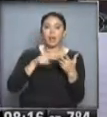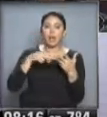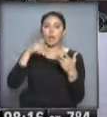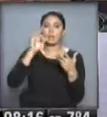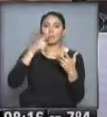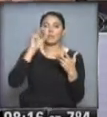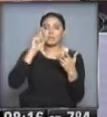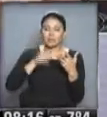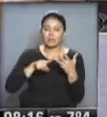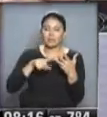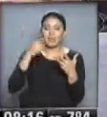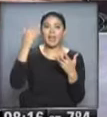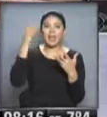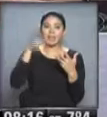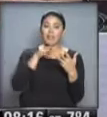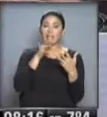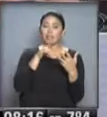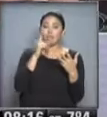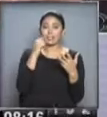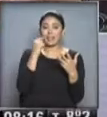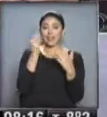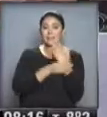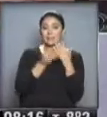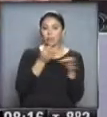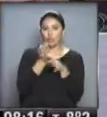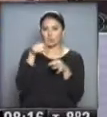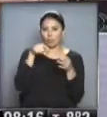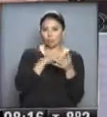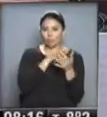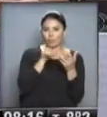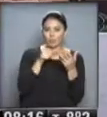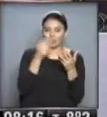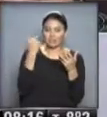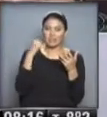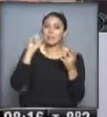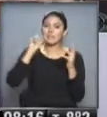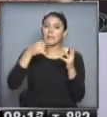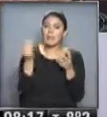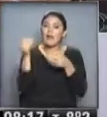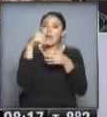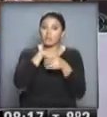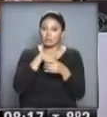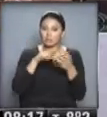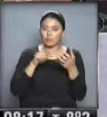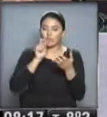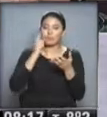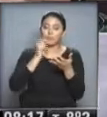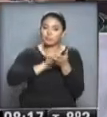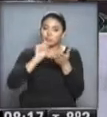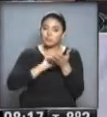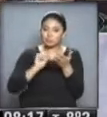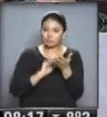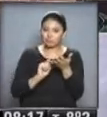sido 14 días ministro de educación del gobierno porteño integra también este foro el escritor marcos aguinis